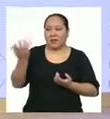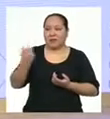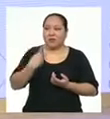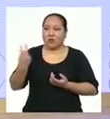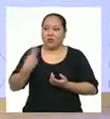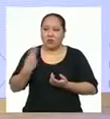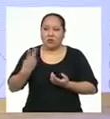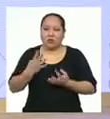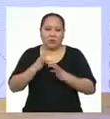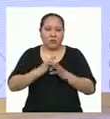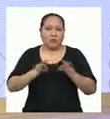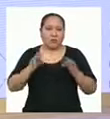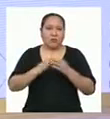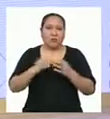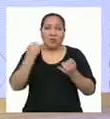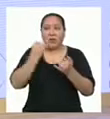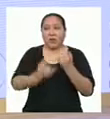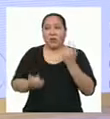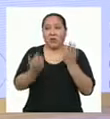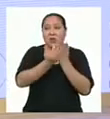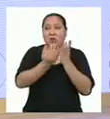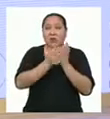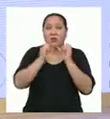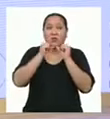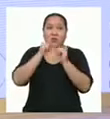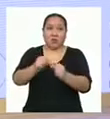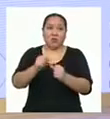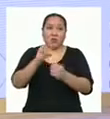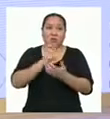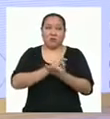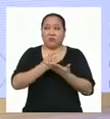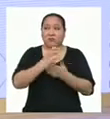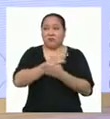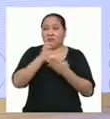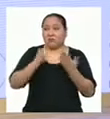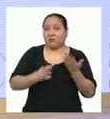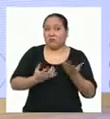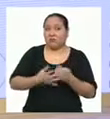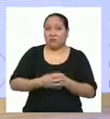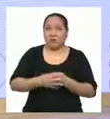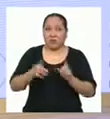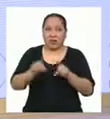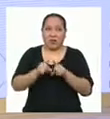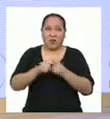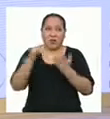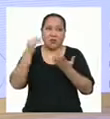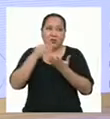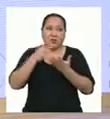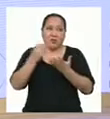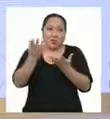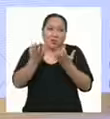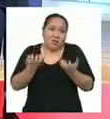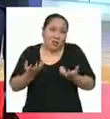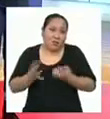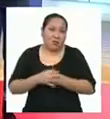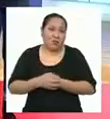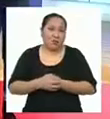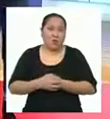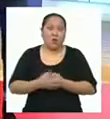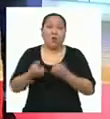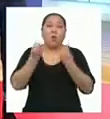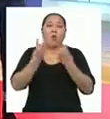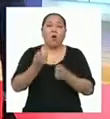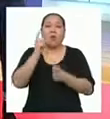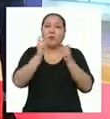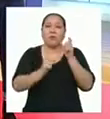somos. Hemos podido acabar el colegio y seguir estudios profesionales. Y no solo eso, sino que estudiamos lo que queríamos.